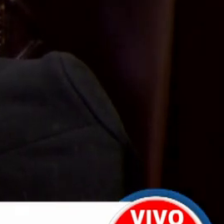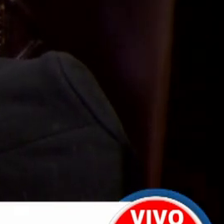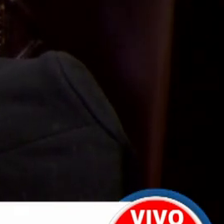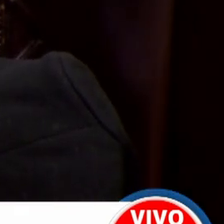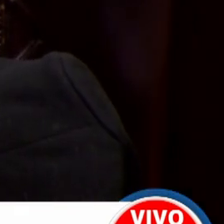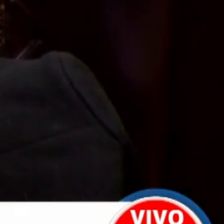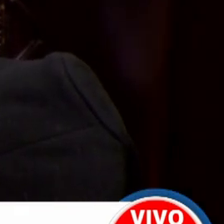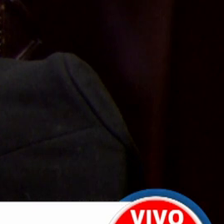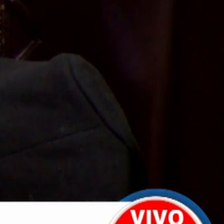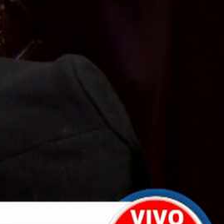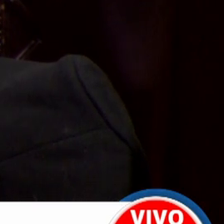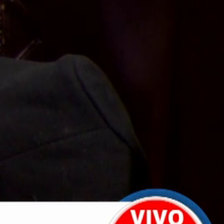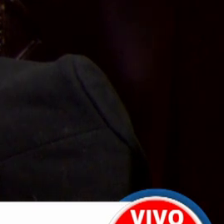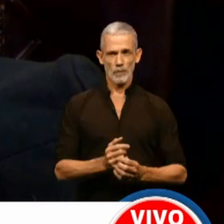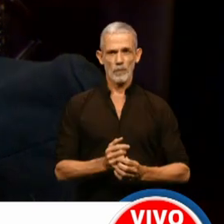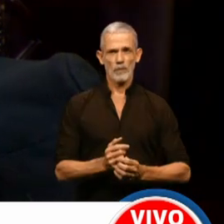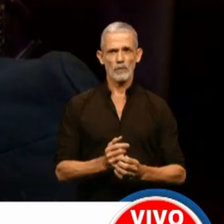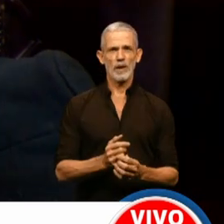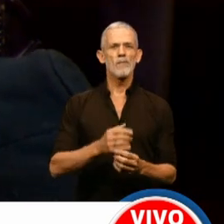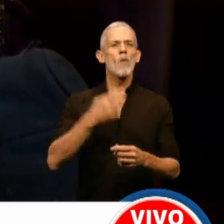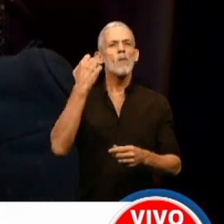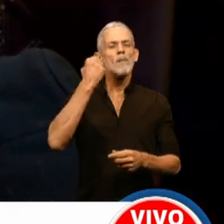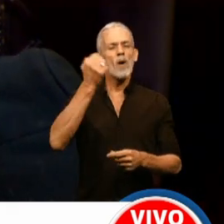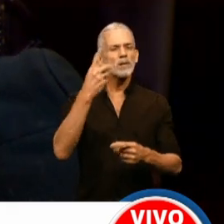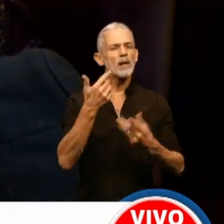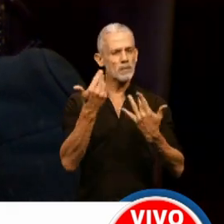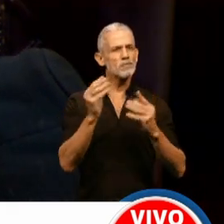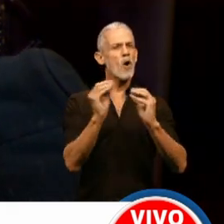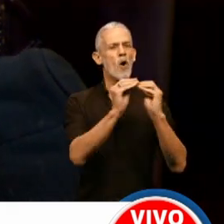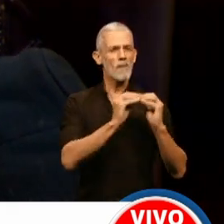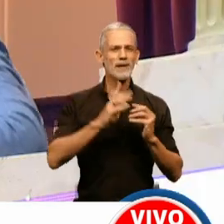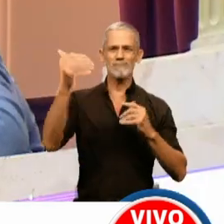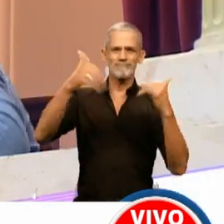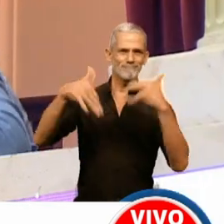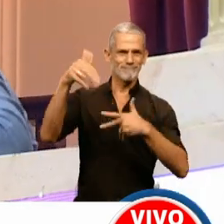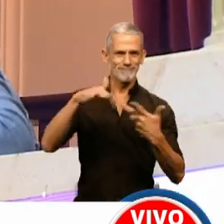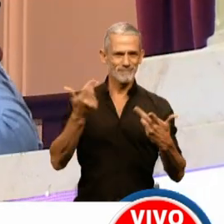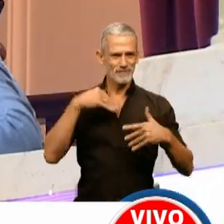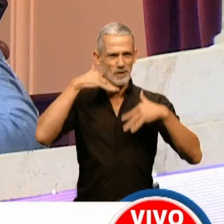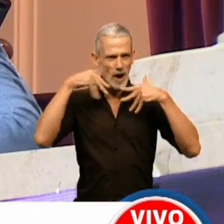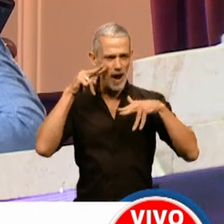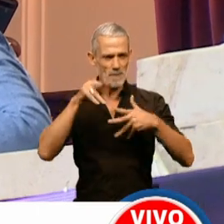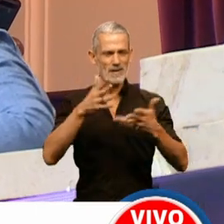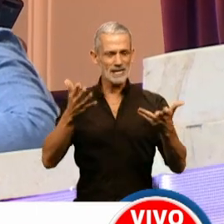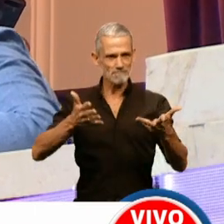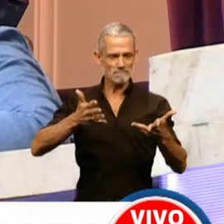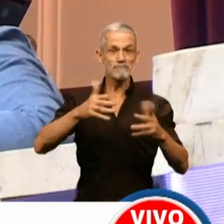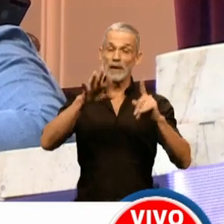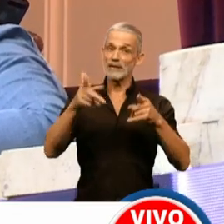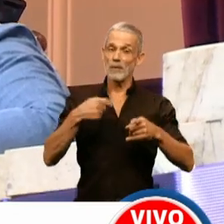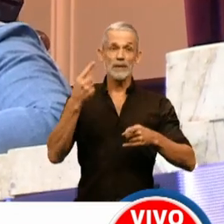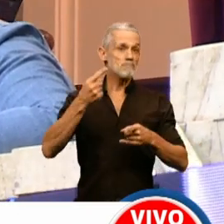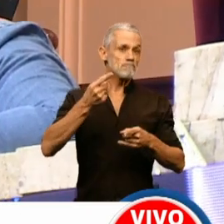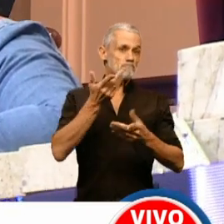muy importante su acompañamiento en esta noche por otra parte también plantearnos que estamos